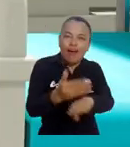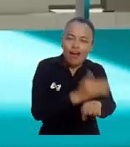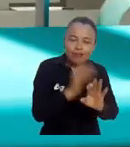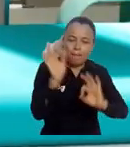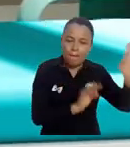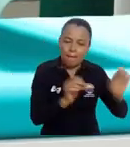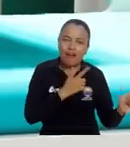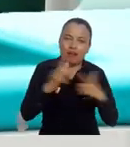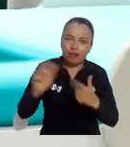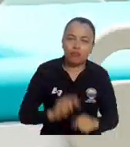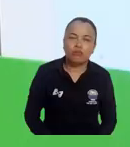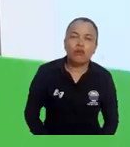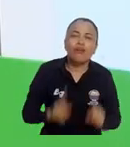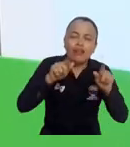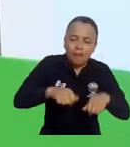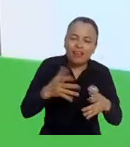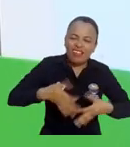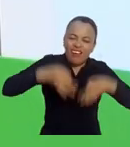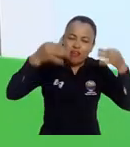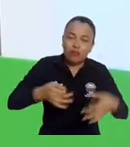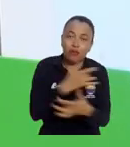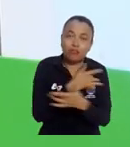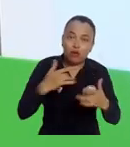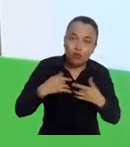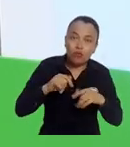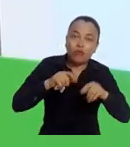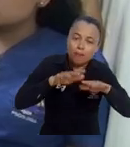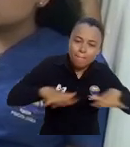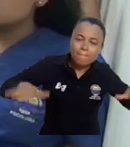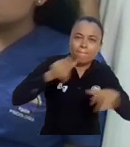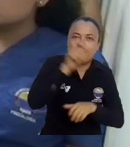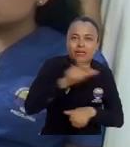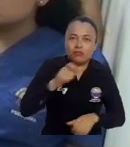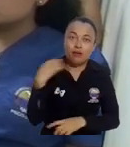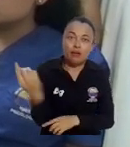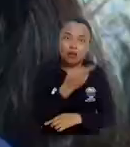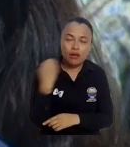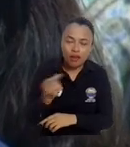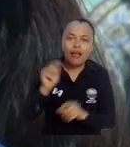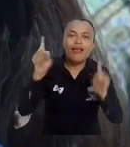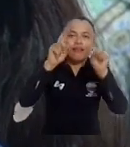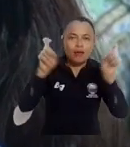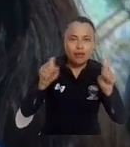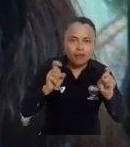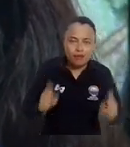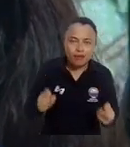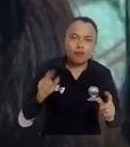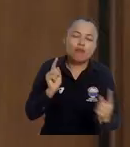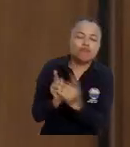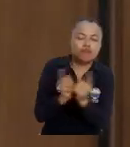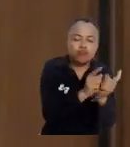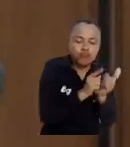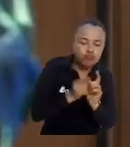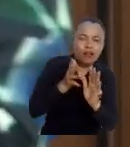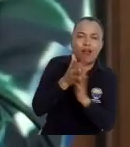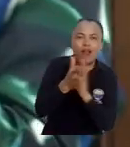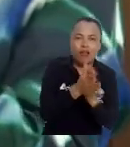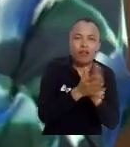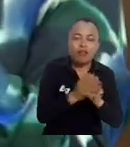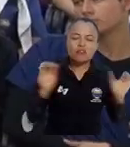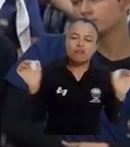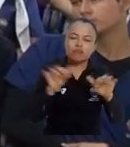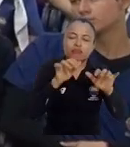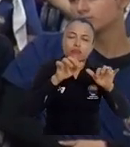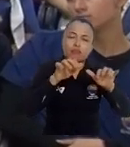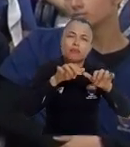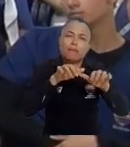la garantía del acceso a la salud para toda la población fueron algunas de las temáticas abordadas durante el encuentro, que contó con una masiva